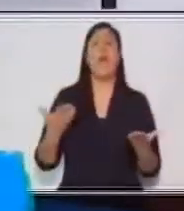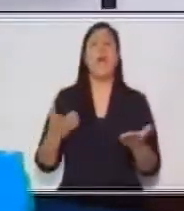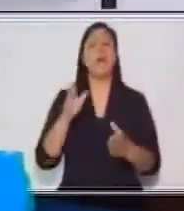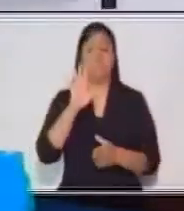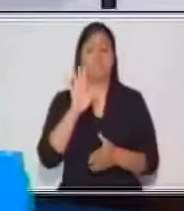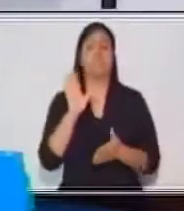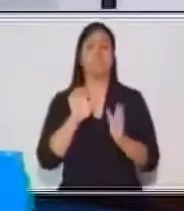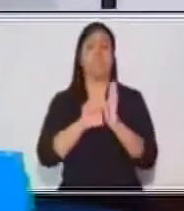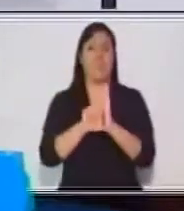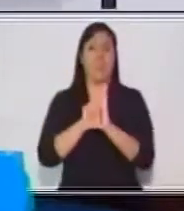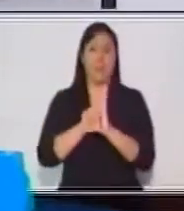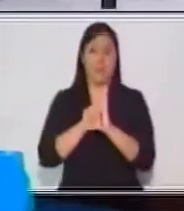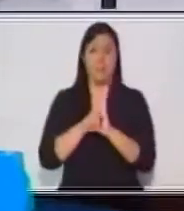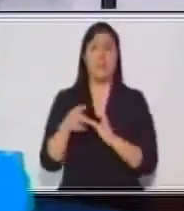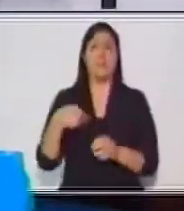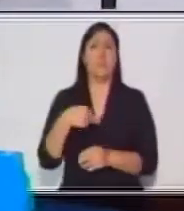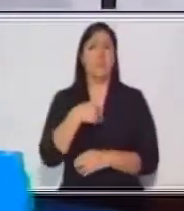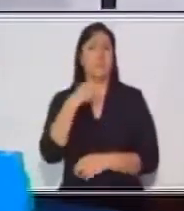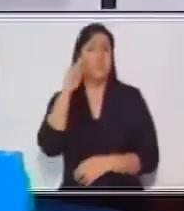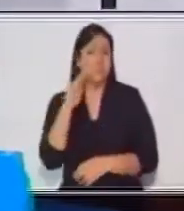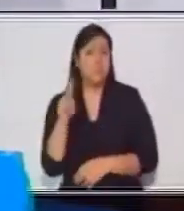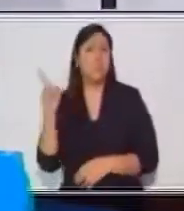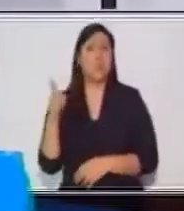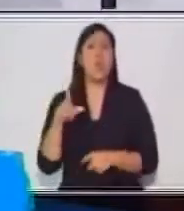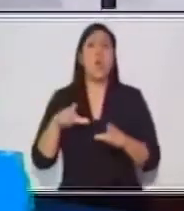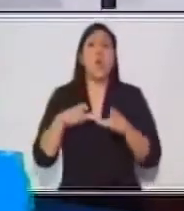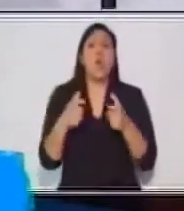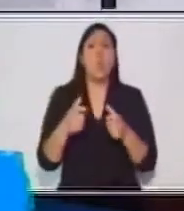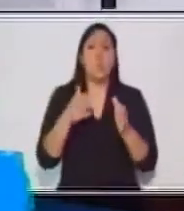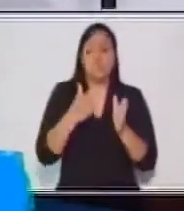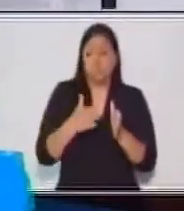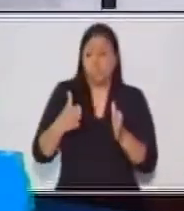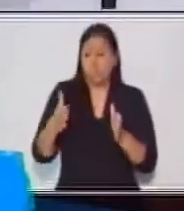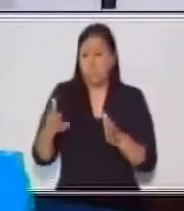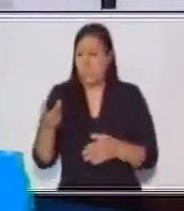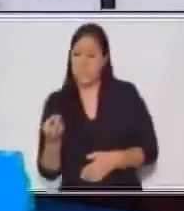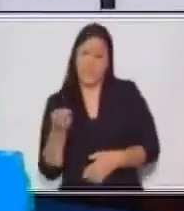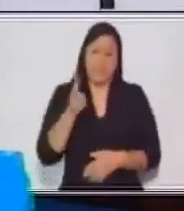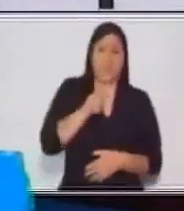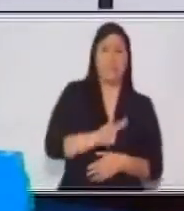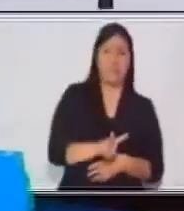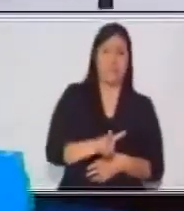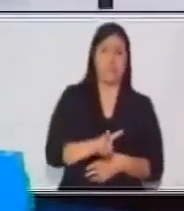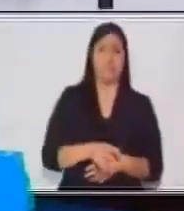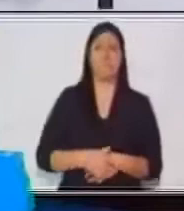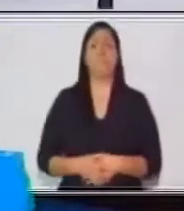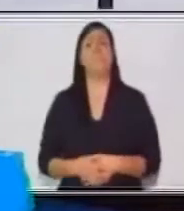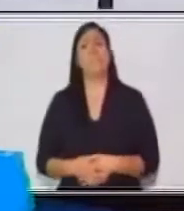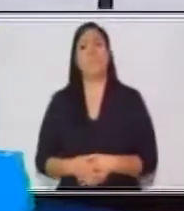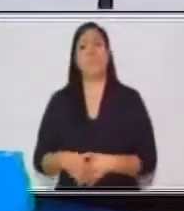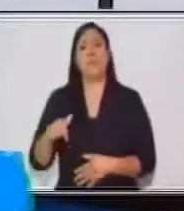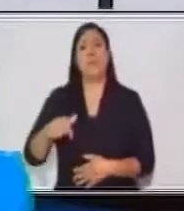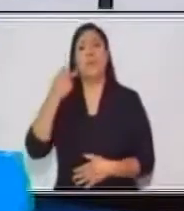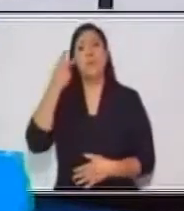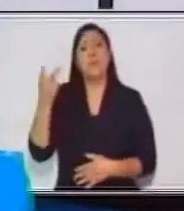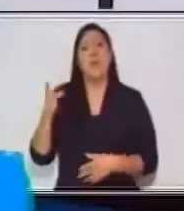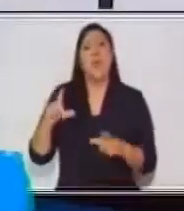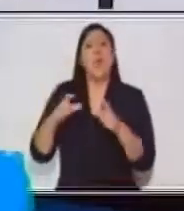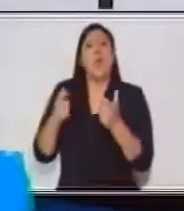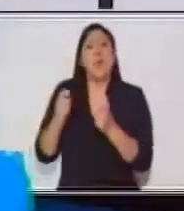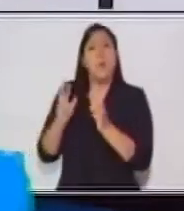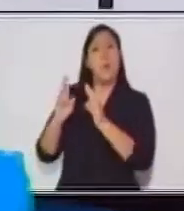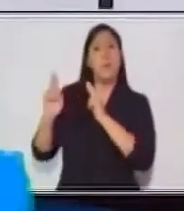ejemplos. Vamos a trabajar ahora lo que es la proporcionalidad inversa. Entonces vamos a ver las